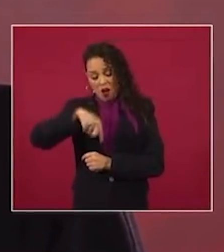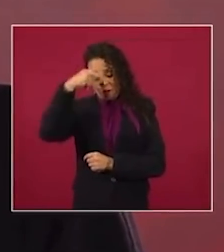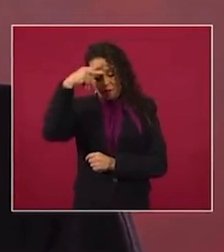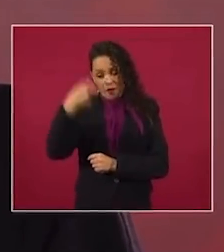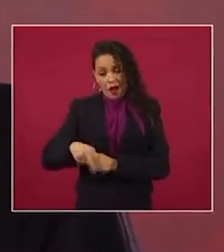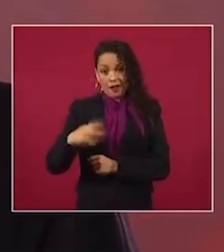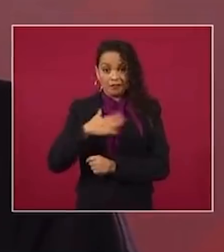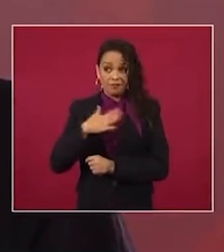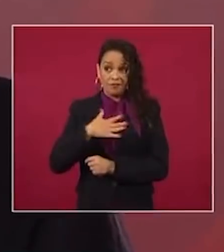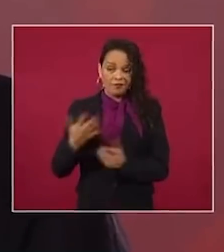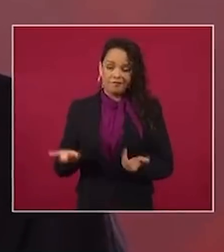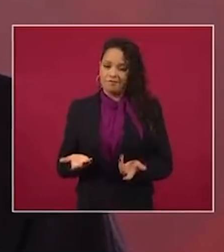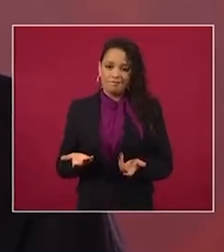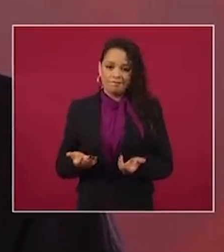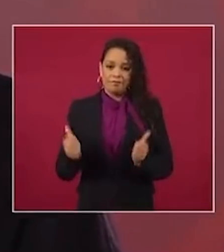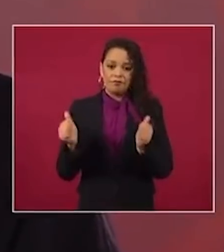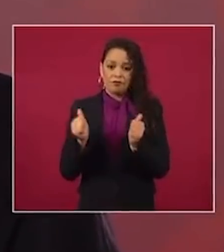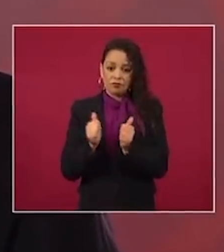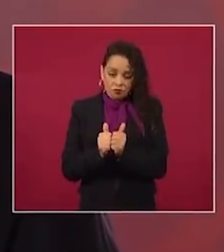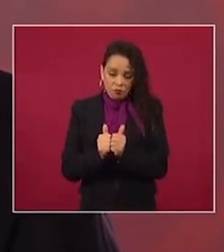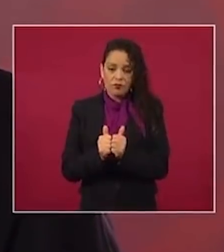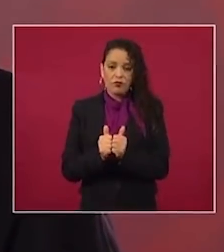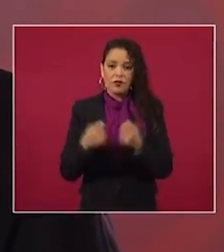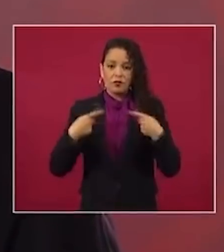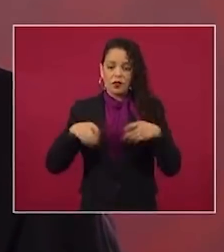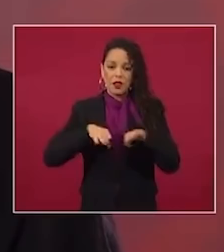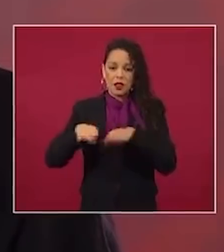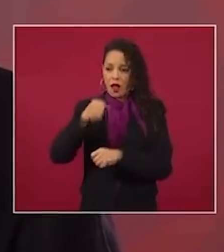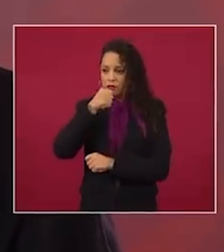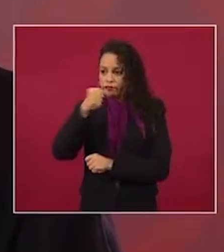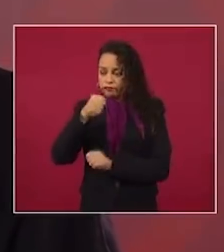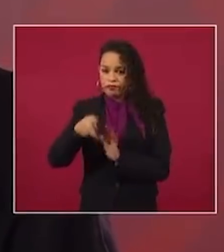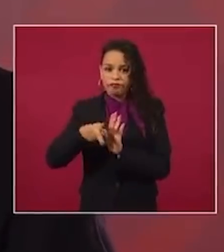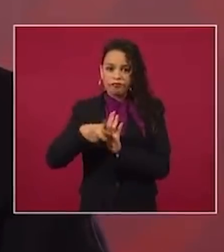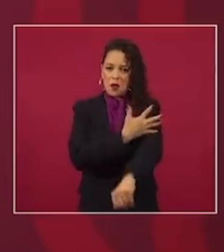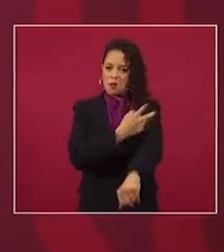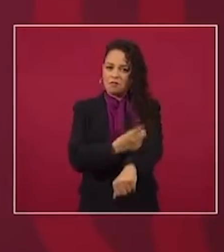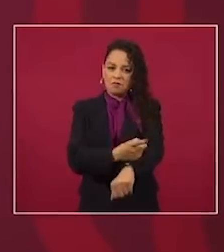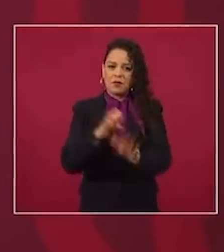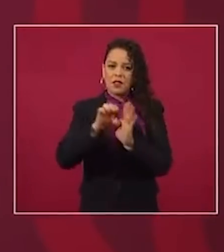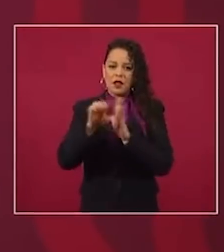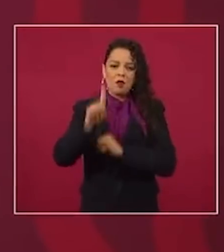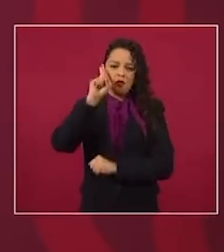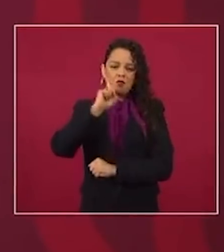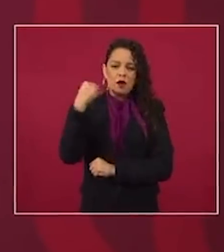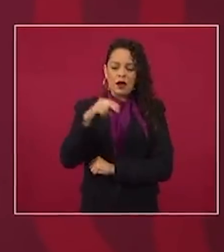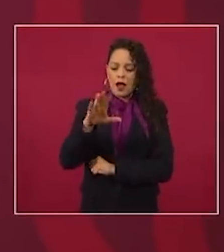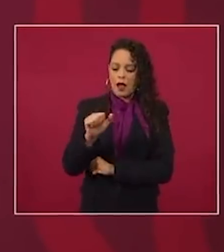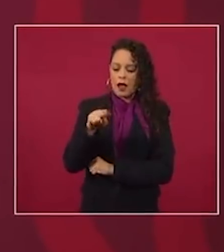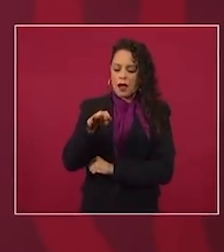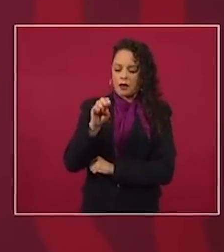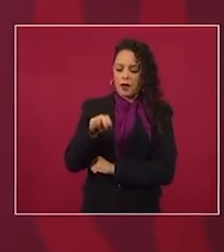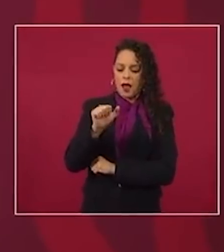con periodistas deshonestos como Carmen Aristegui, periodistas no